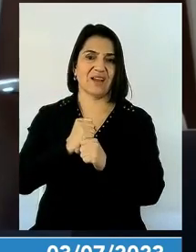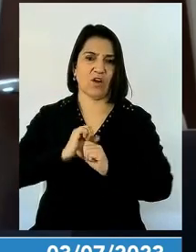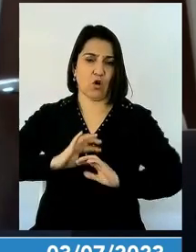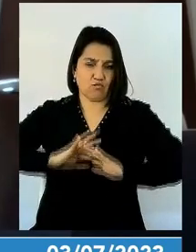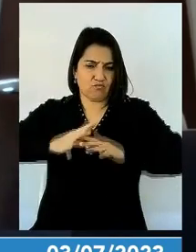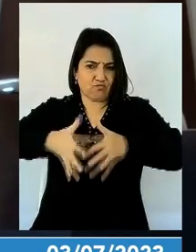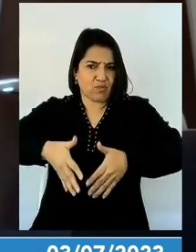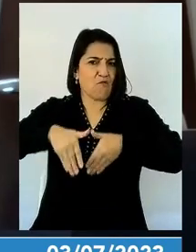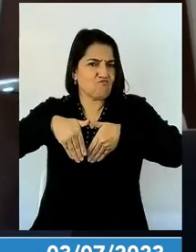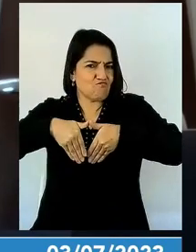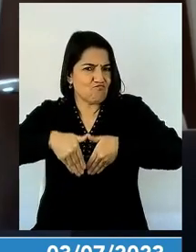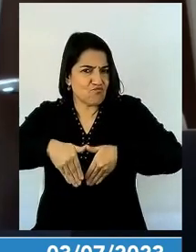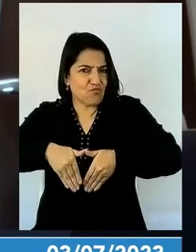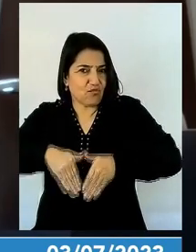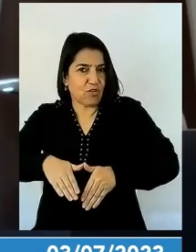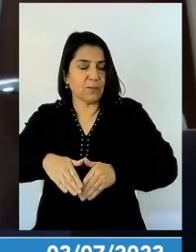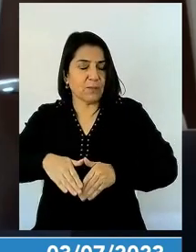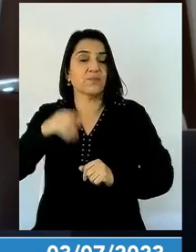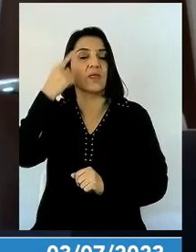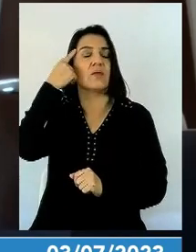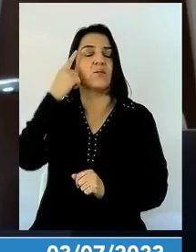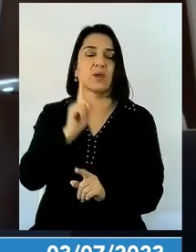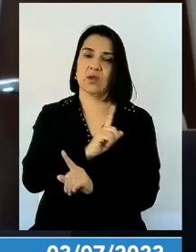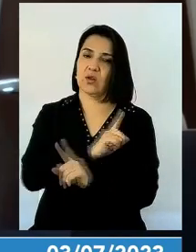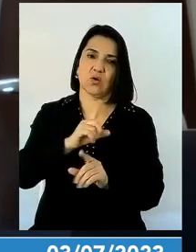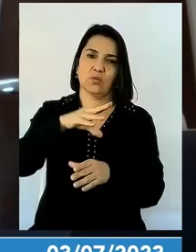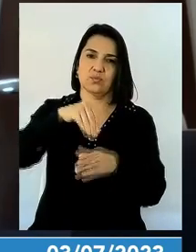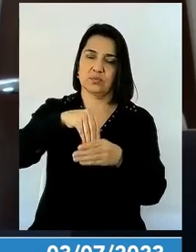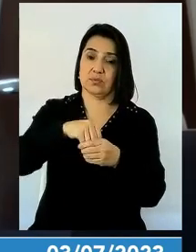no incluye a personas de tercera edad,